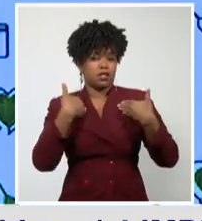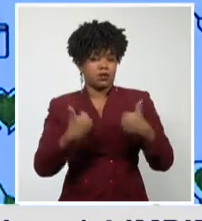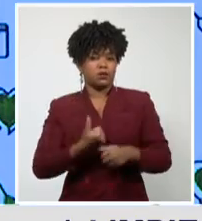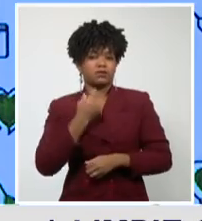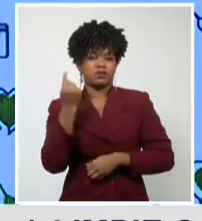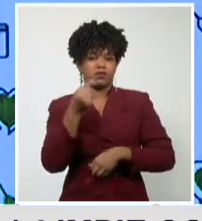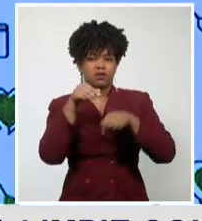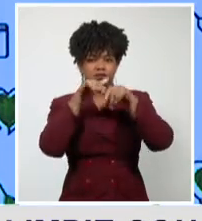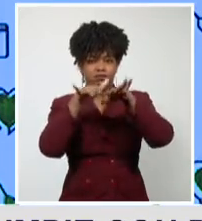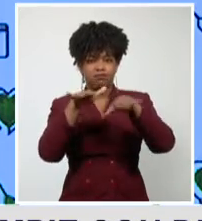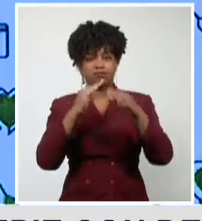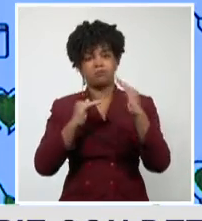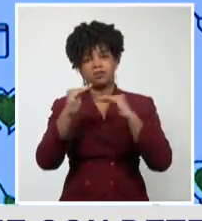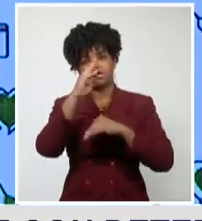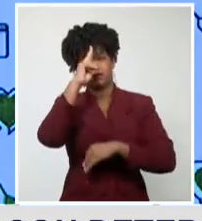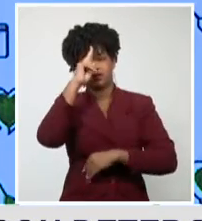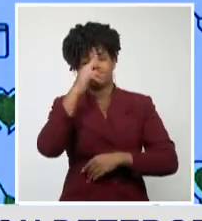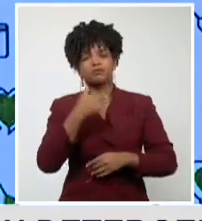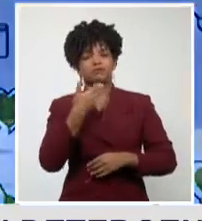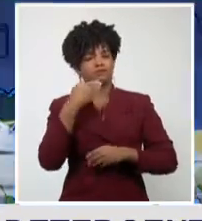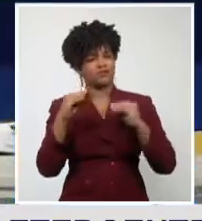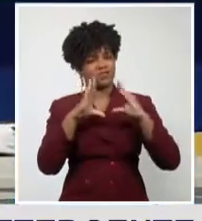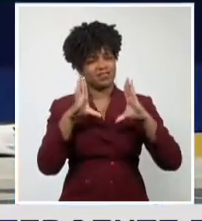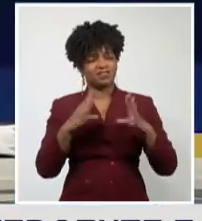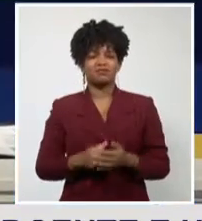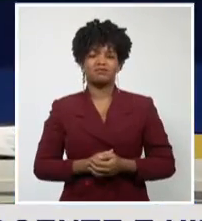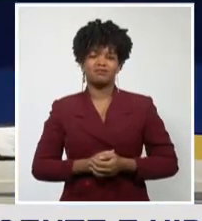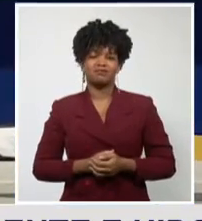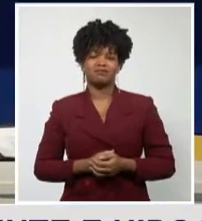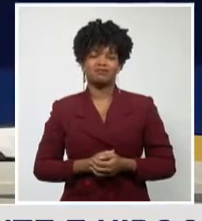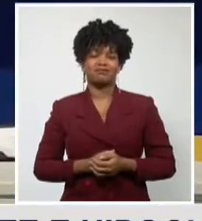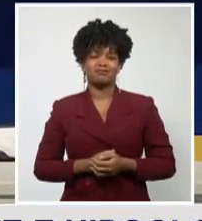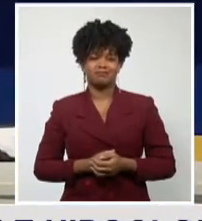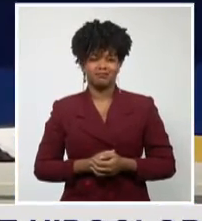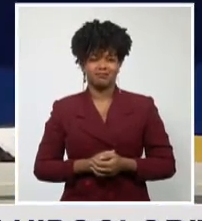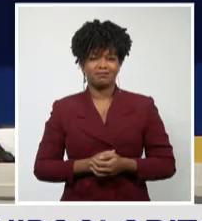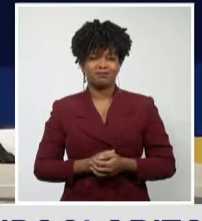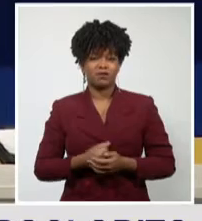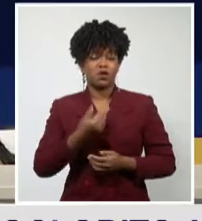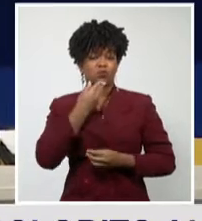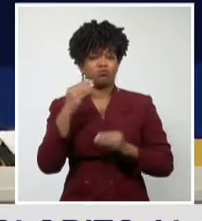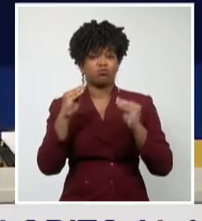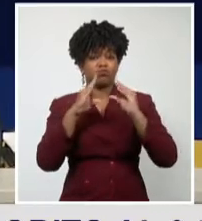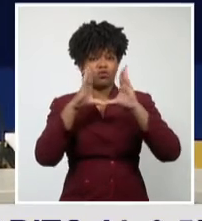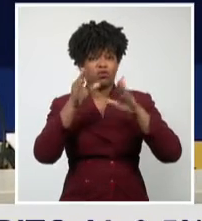del MINSAP. Doctor, buenos días. A ustedes, a todos los que hacen posible